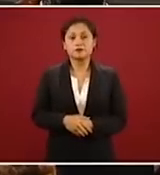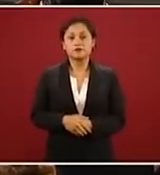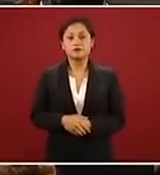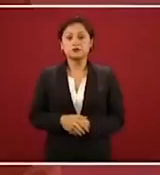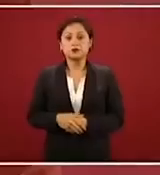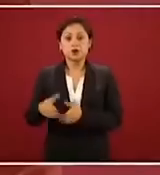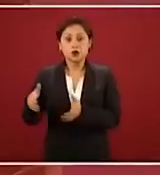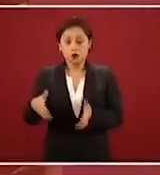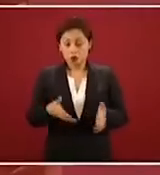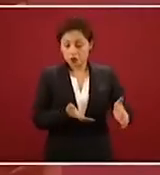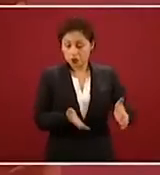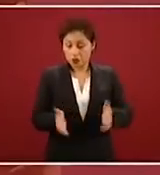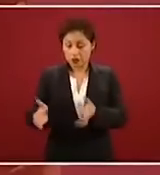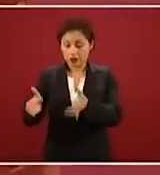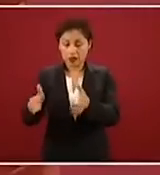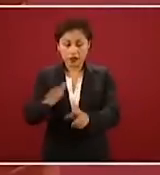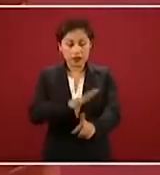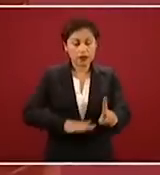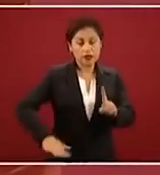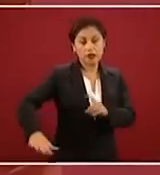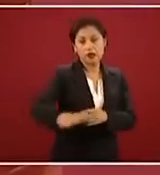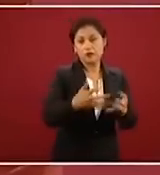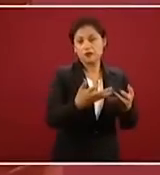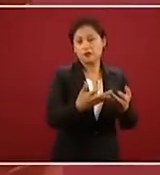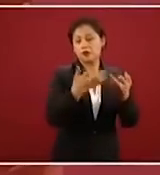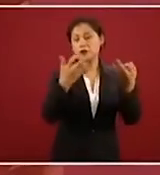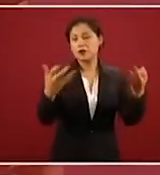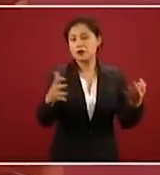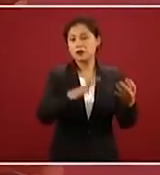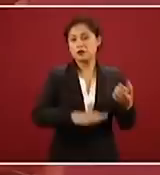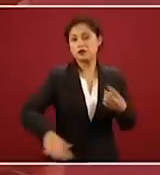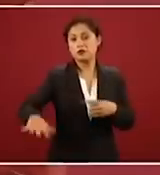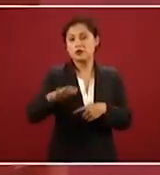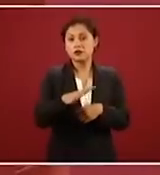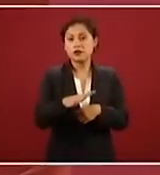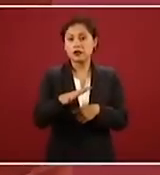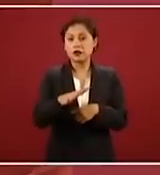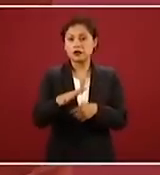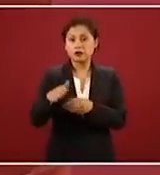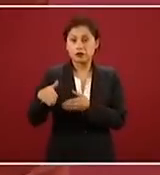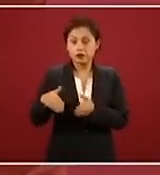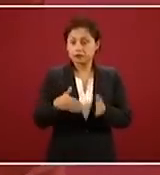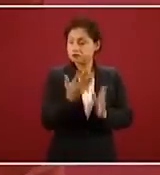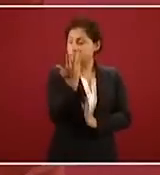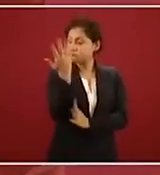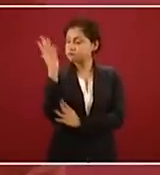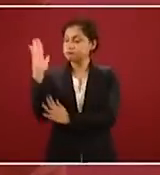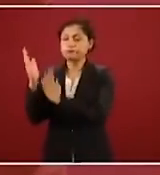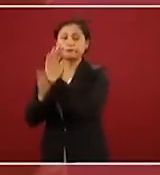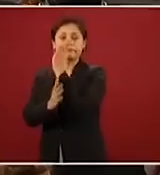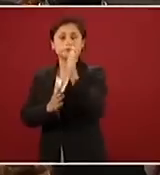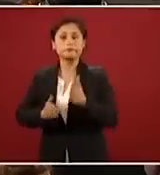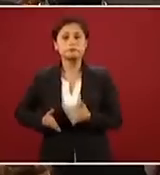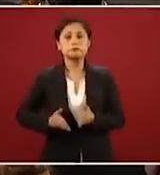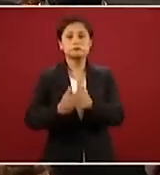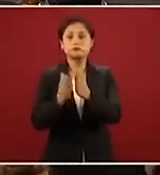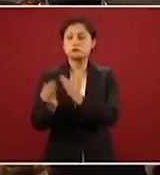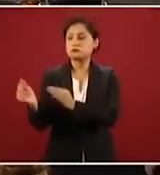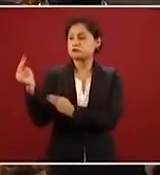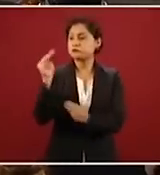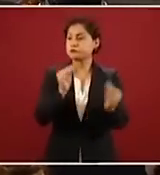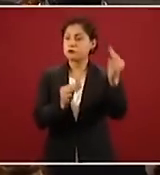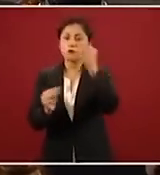polvosos, por las angostas veredas, por los montes, por los